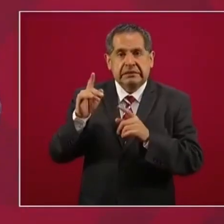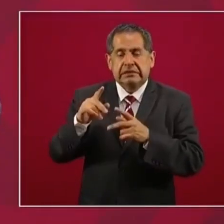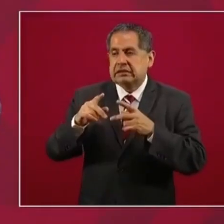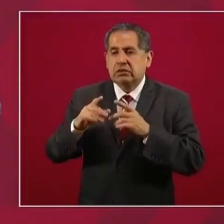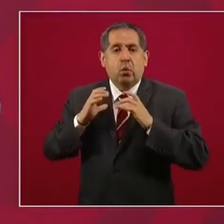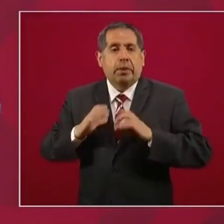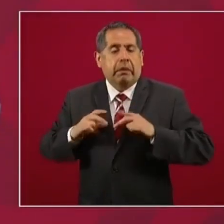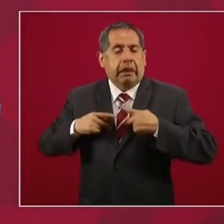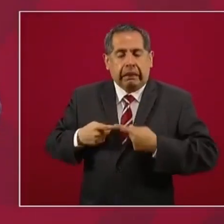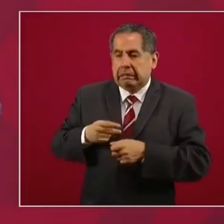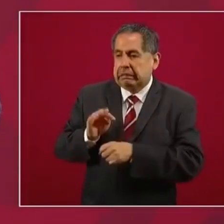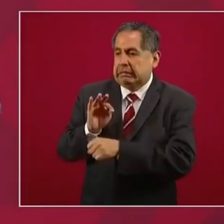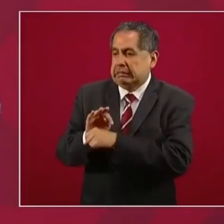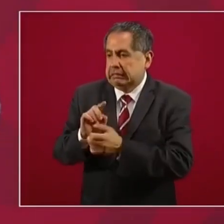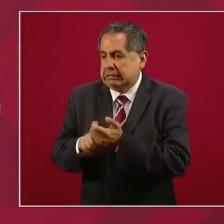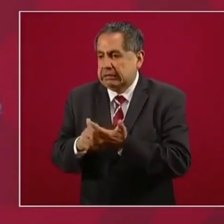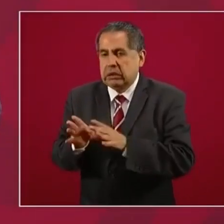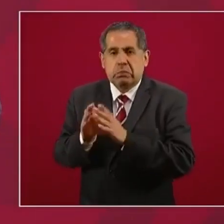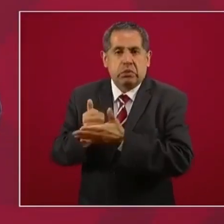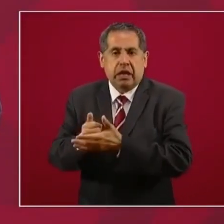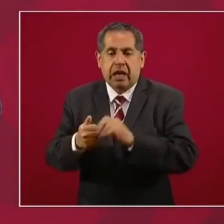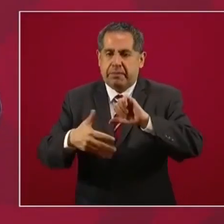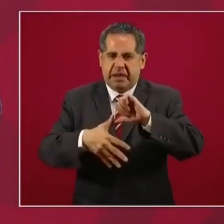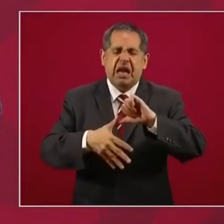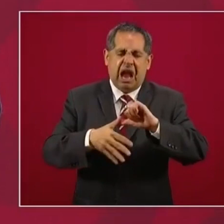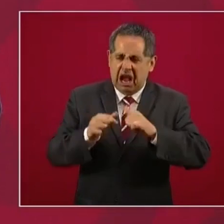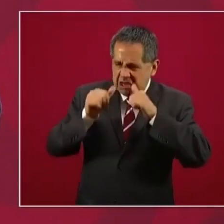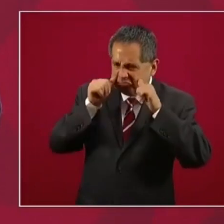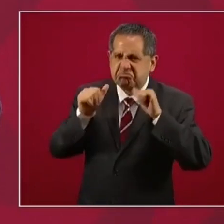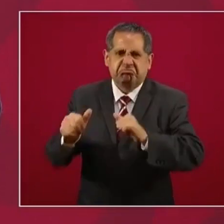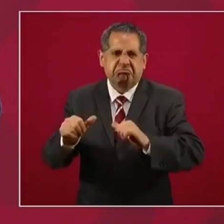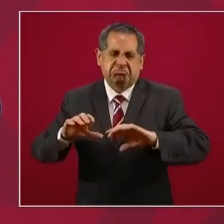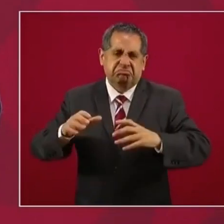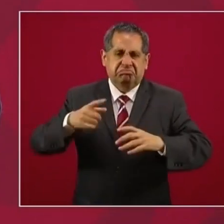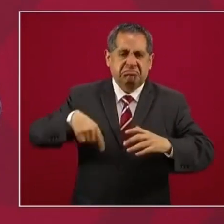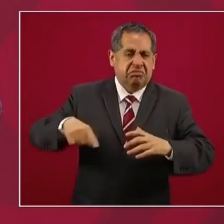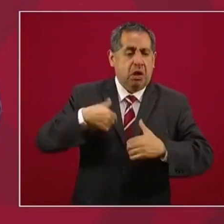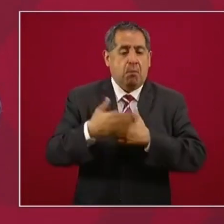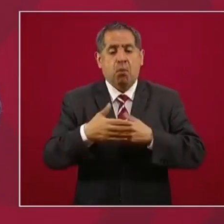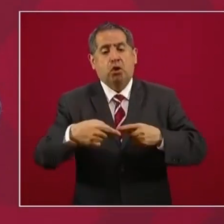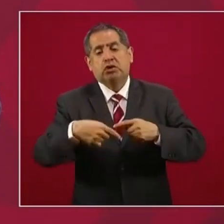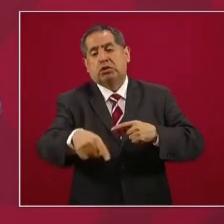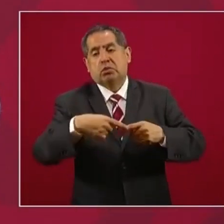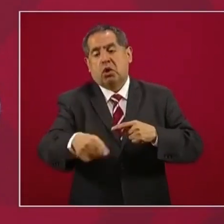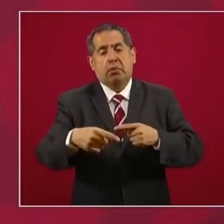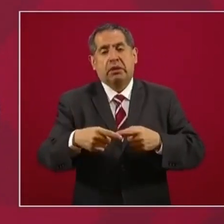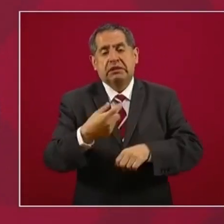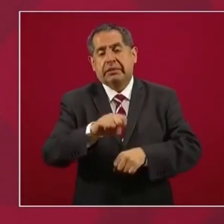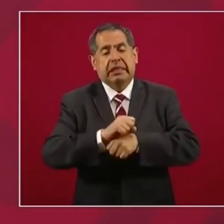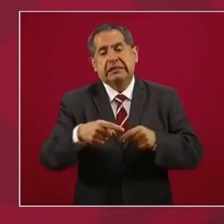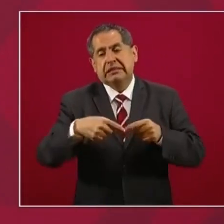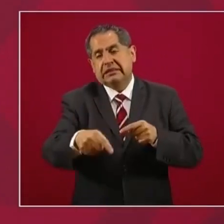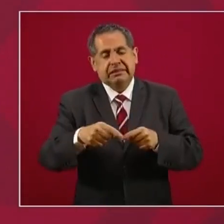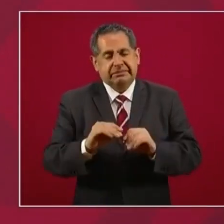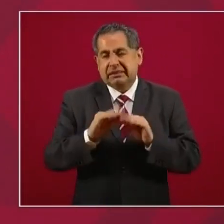que está en nuestra América Latina y que va a ser conducida en este ámbito en los próximos semanas,